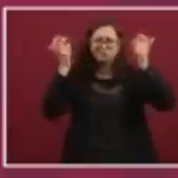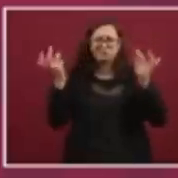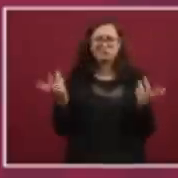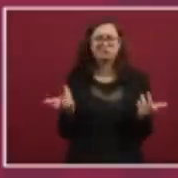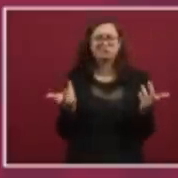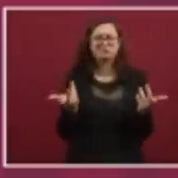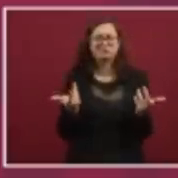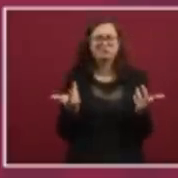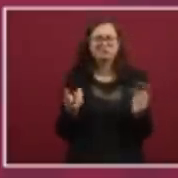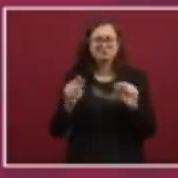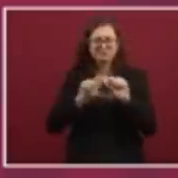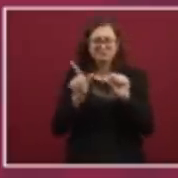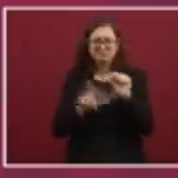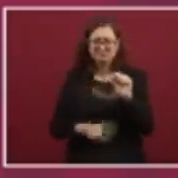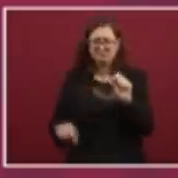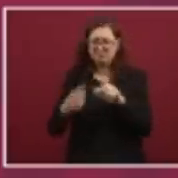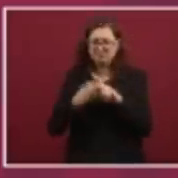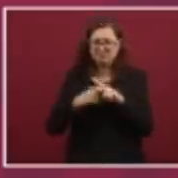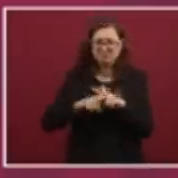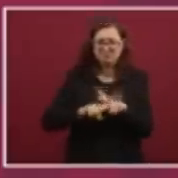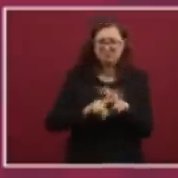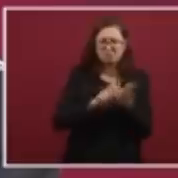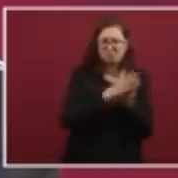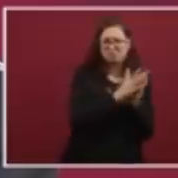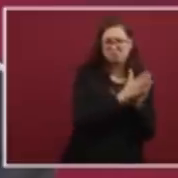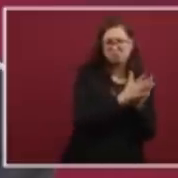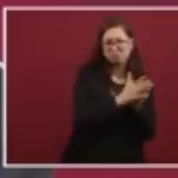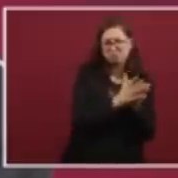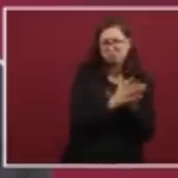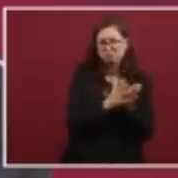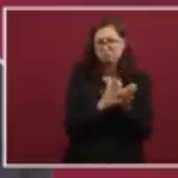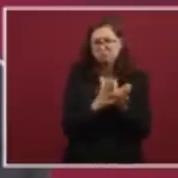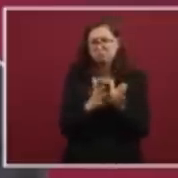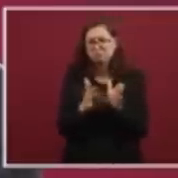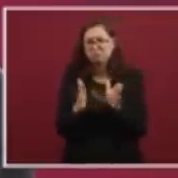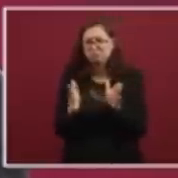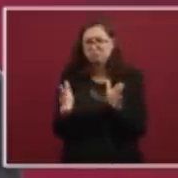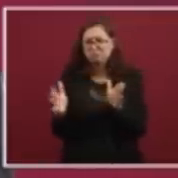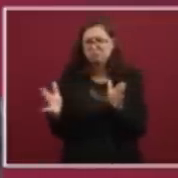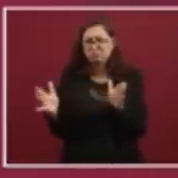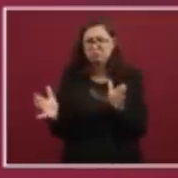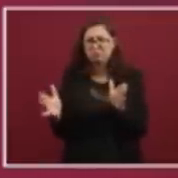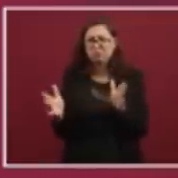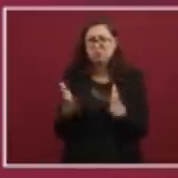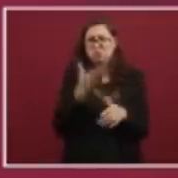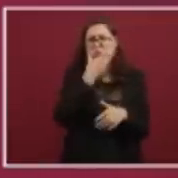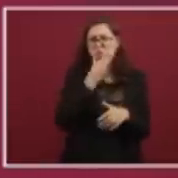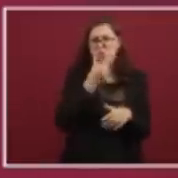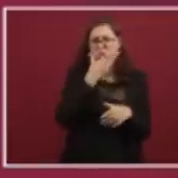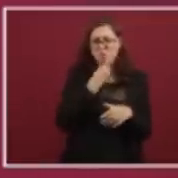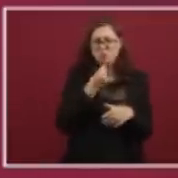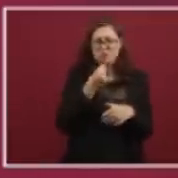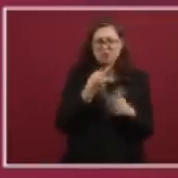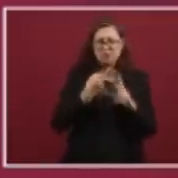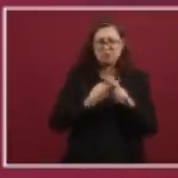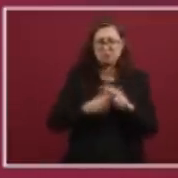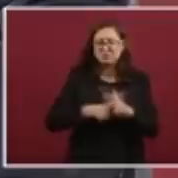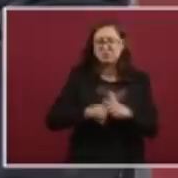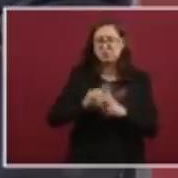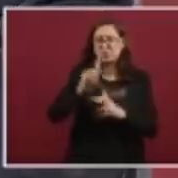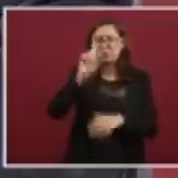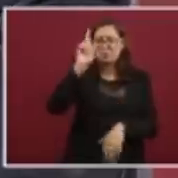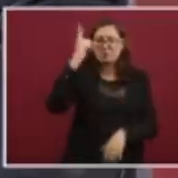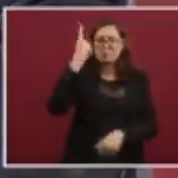desde cuándo se conoce que existe el hombre en América,